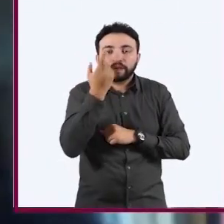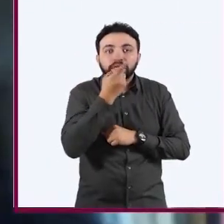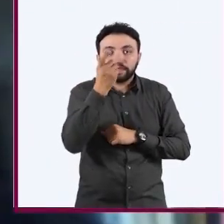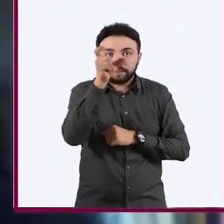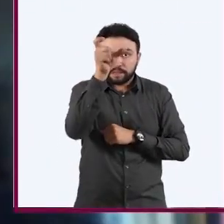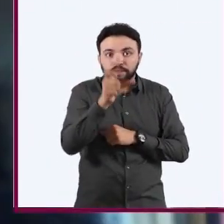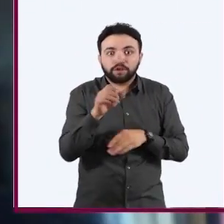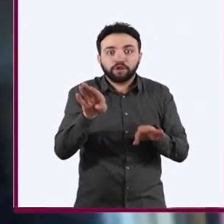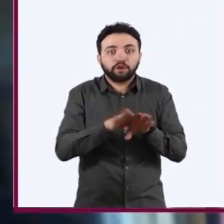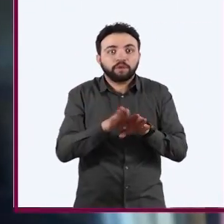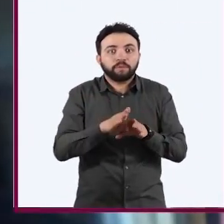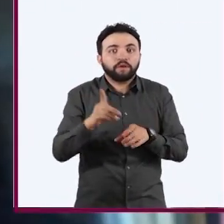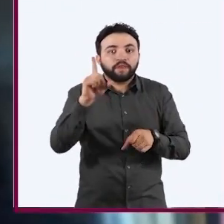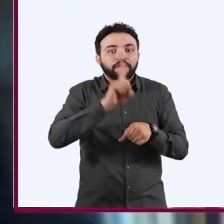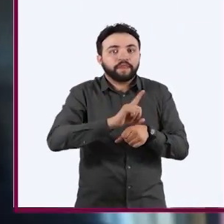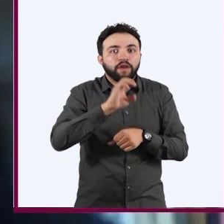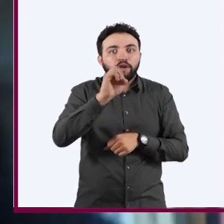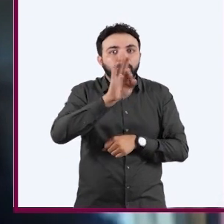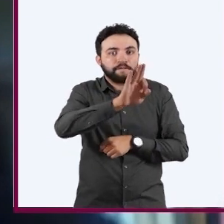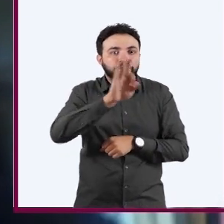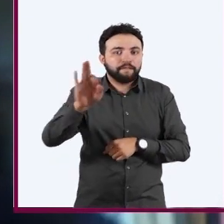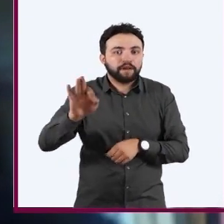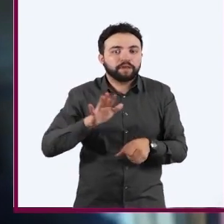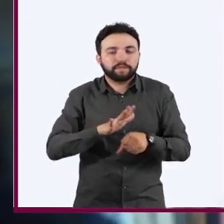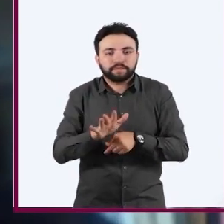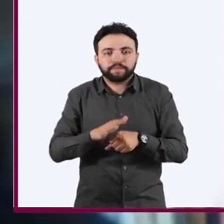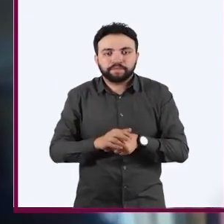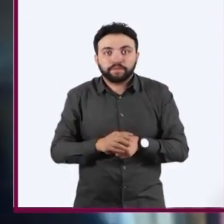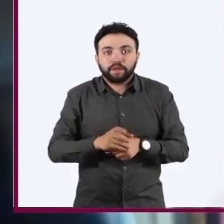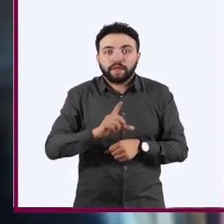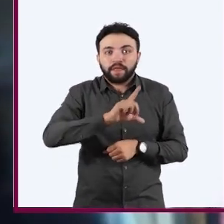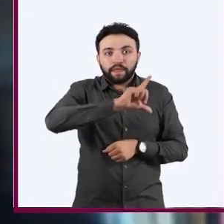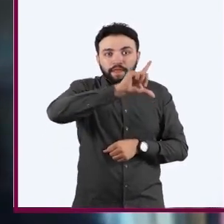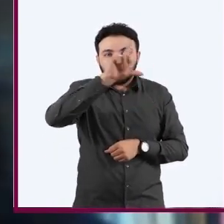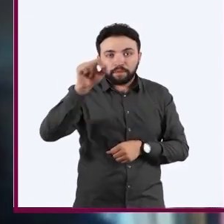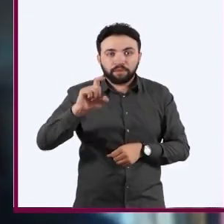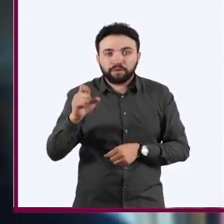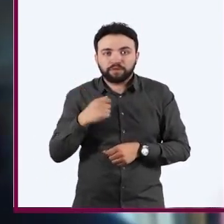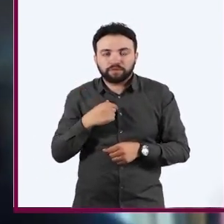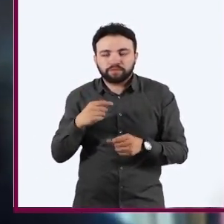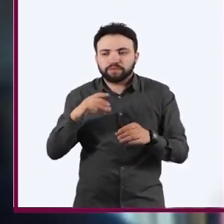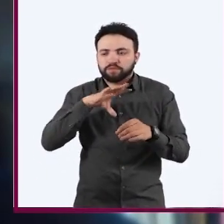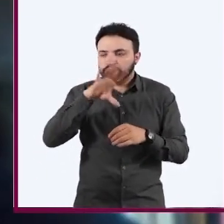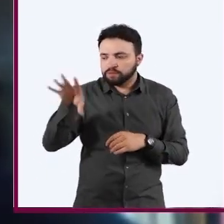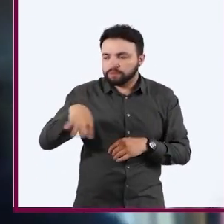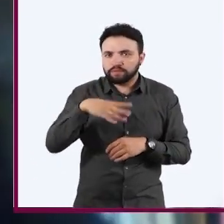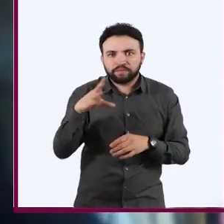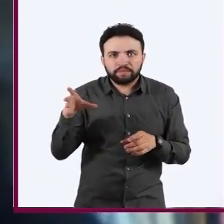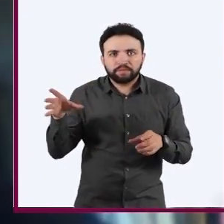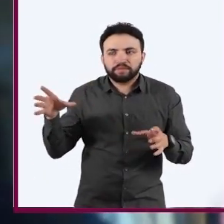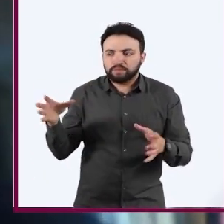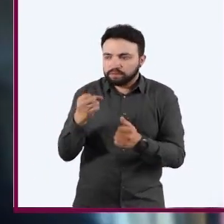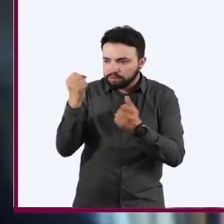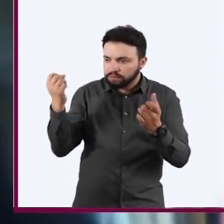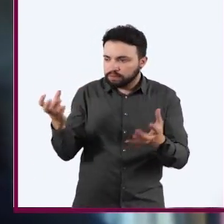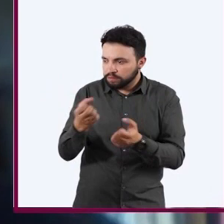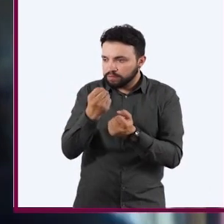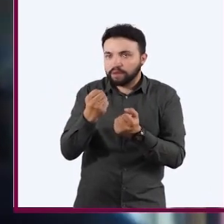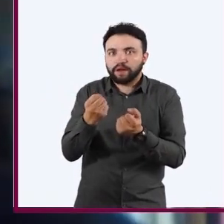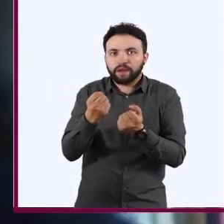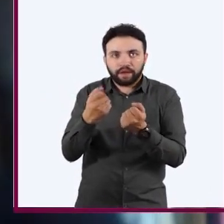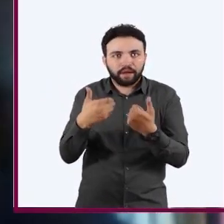estaban indicando que indicaban una fecha, nos estaban indicando que señalaban una fecha. Después de hacer este inventario de